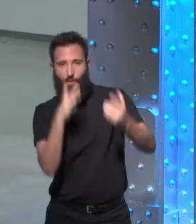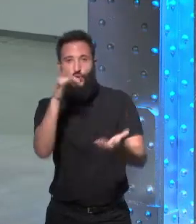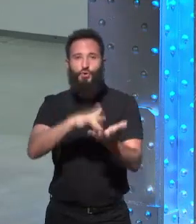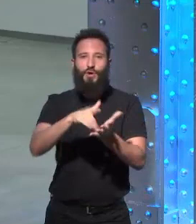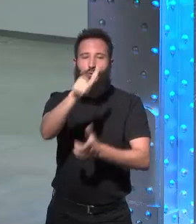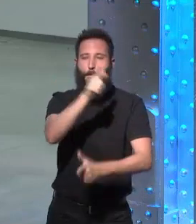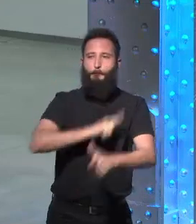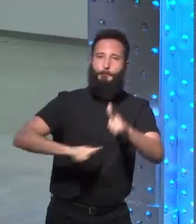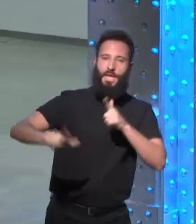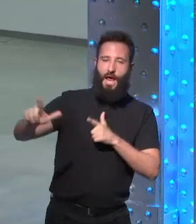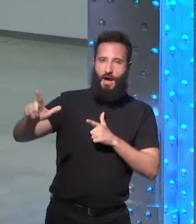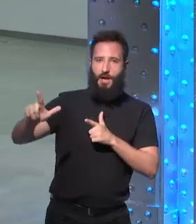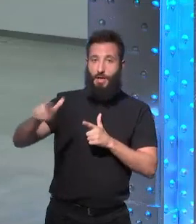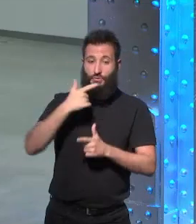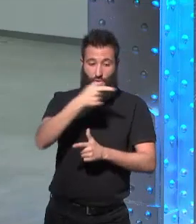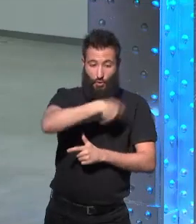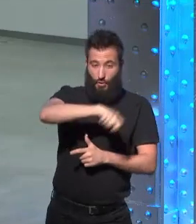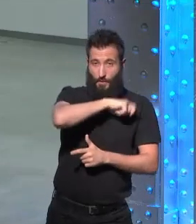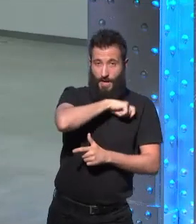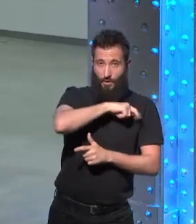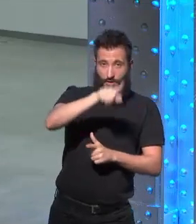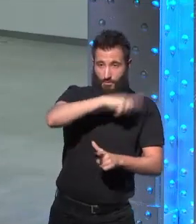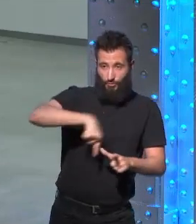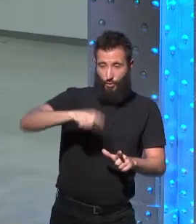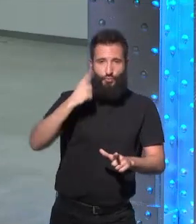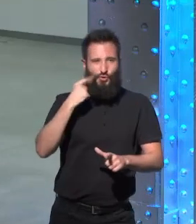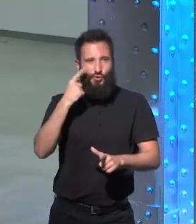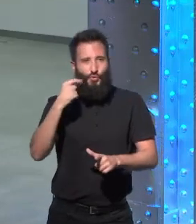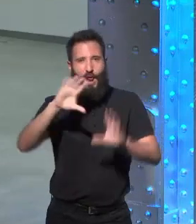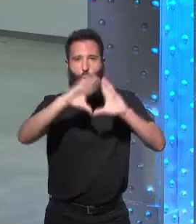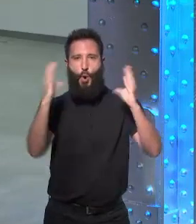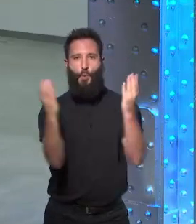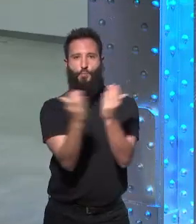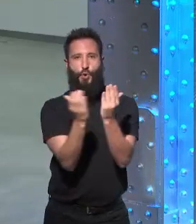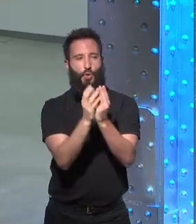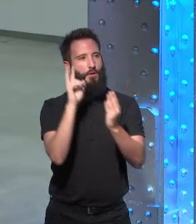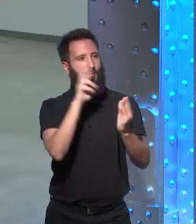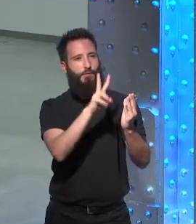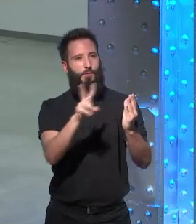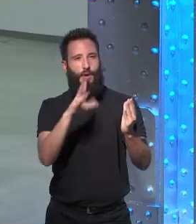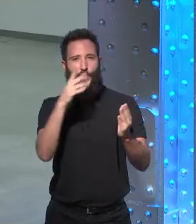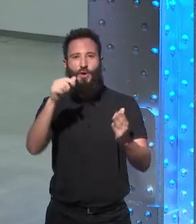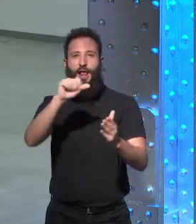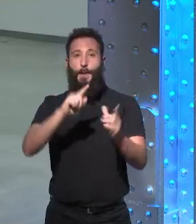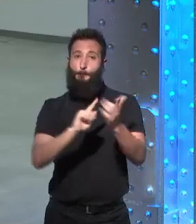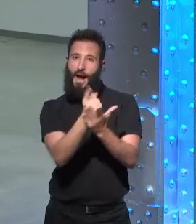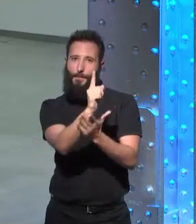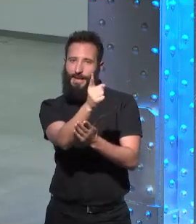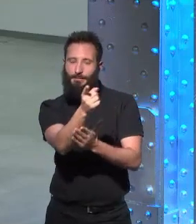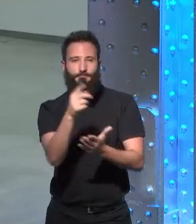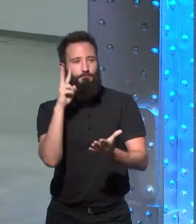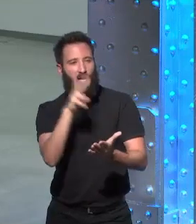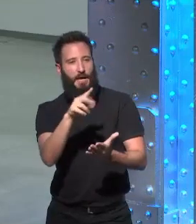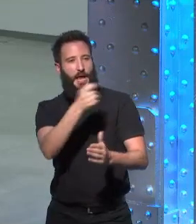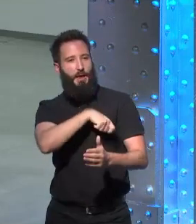viajas, los españoles estamos acostumbrados a ver el mapa del mundo con España en el centro. Cuando vas a Estados Unidos, el mapa